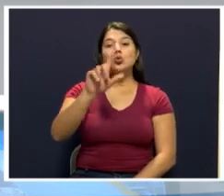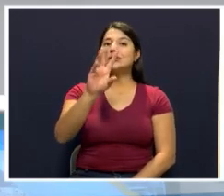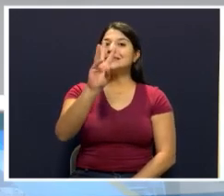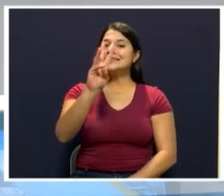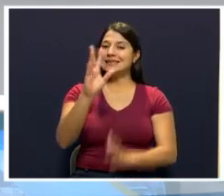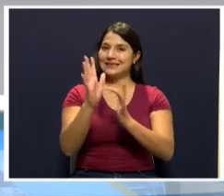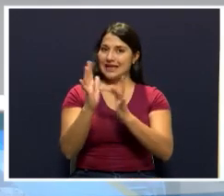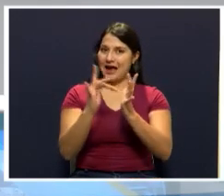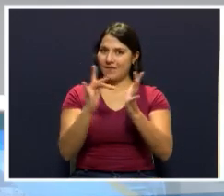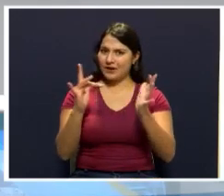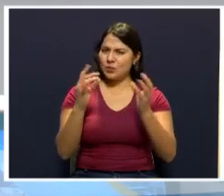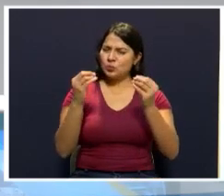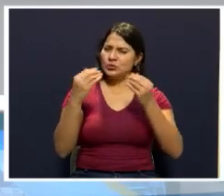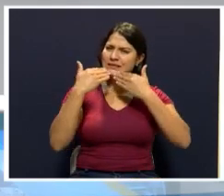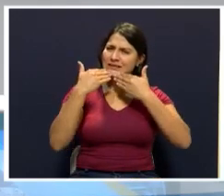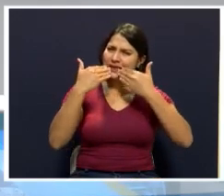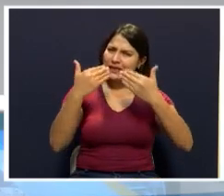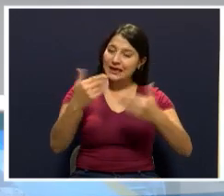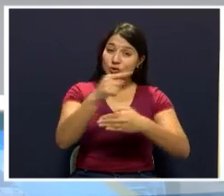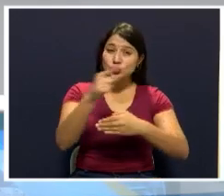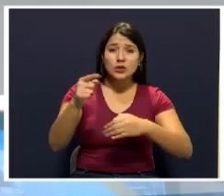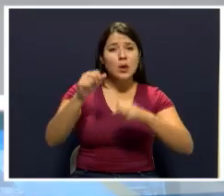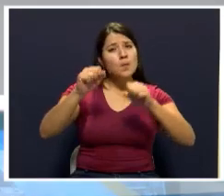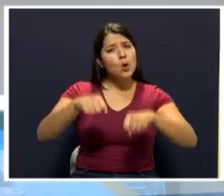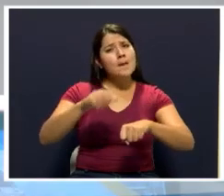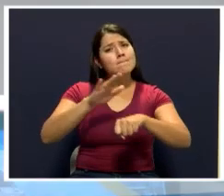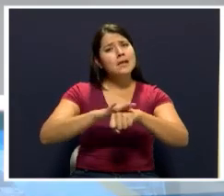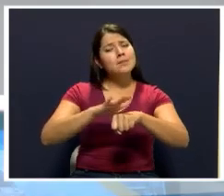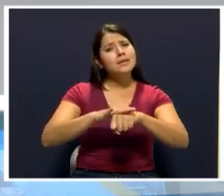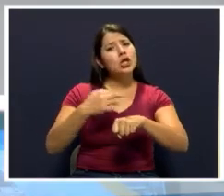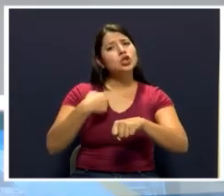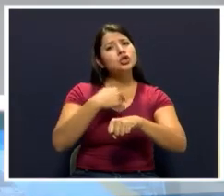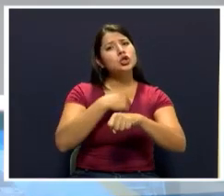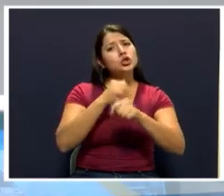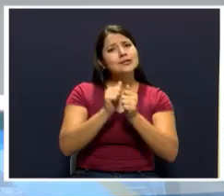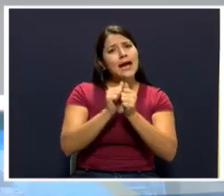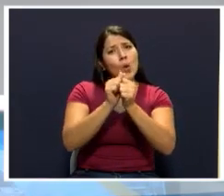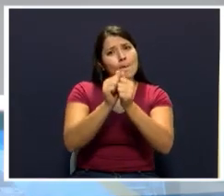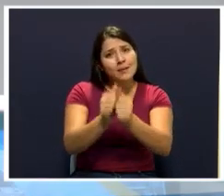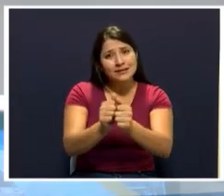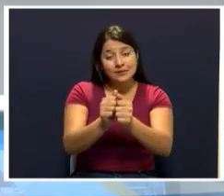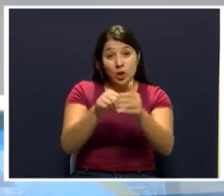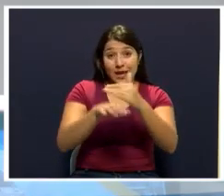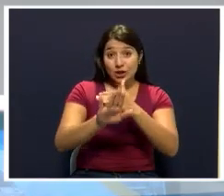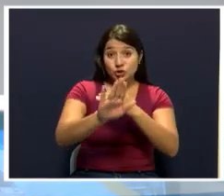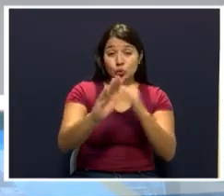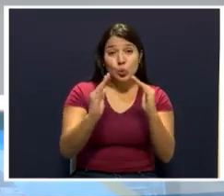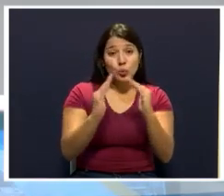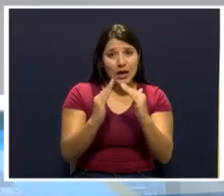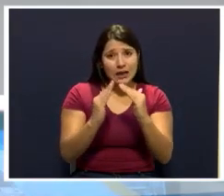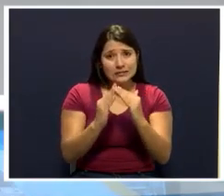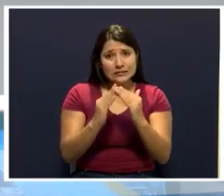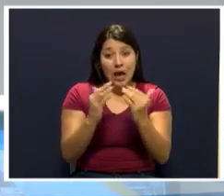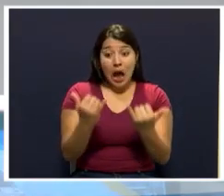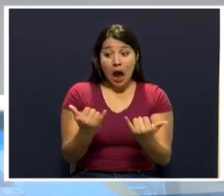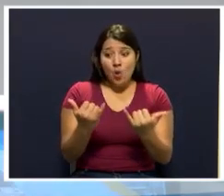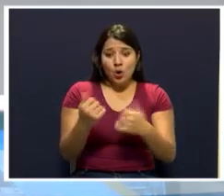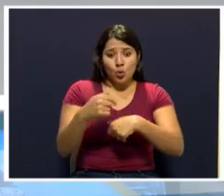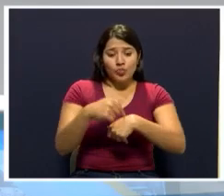de abril, le agradecemos habernos permitido acompañarlos en sus casas. Son días muy duros para